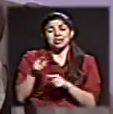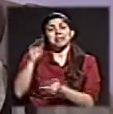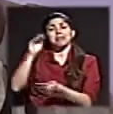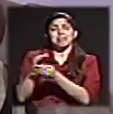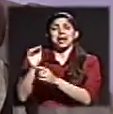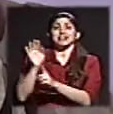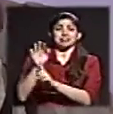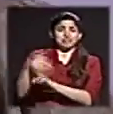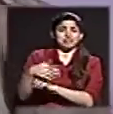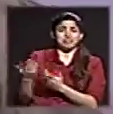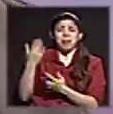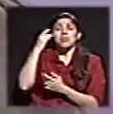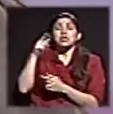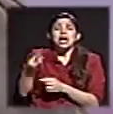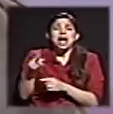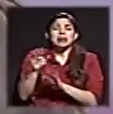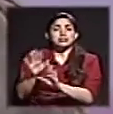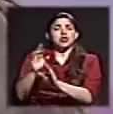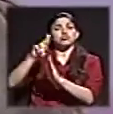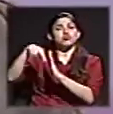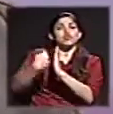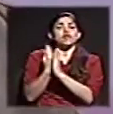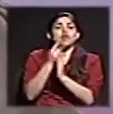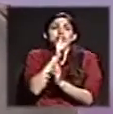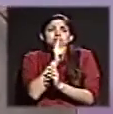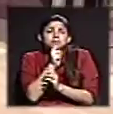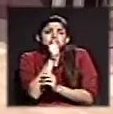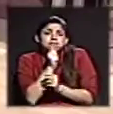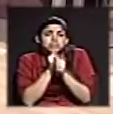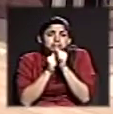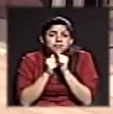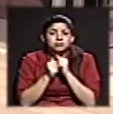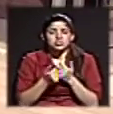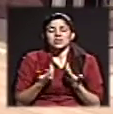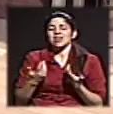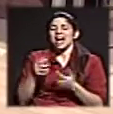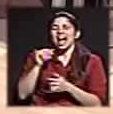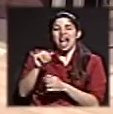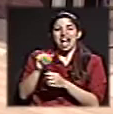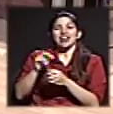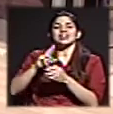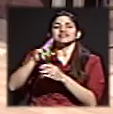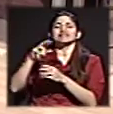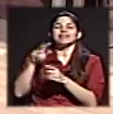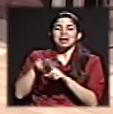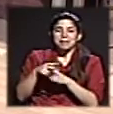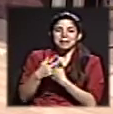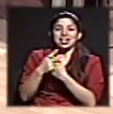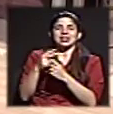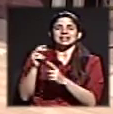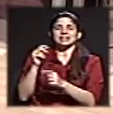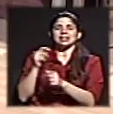agredida, porque está jugando su papel de silencio, porque de sumisa. ahí entra en juego el asedio y la manipulación, efectivamente, los liderazgos,